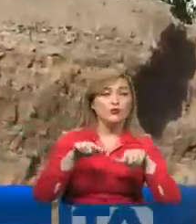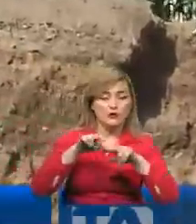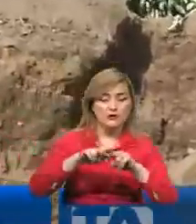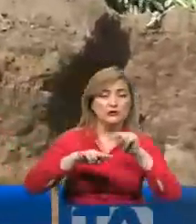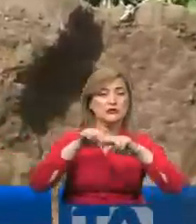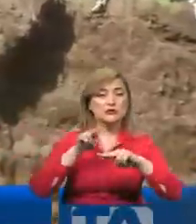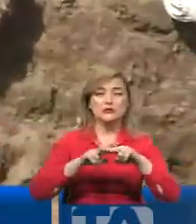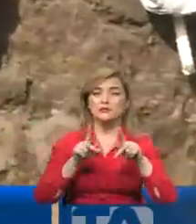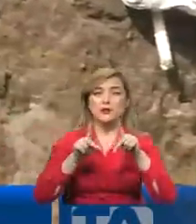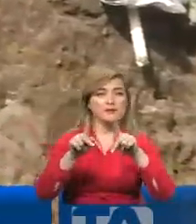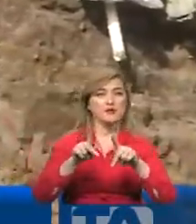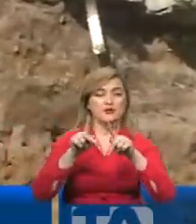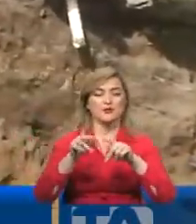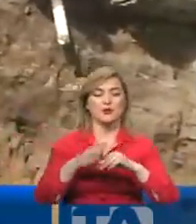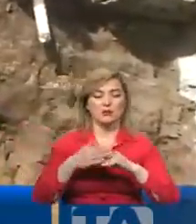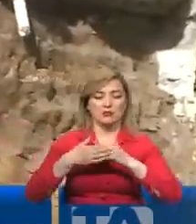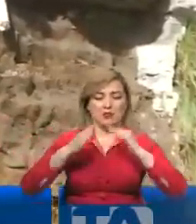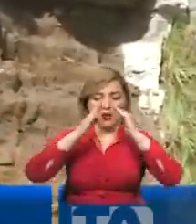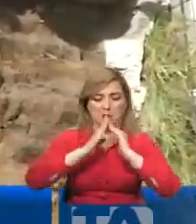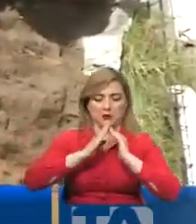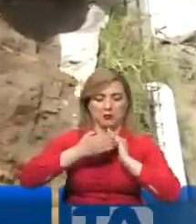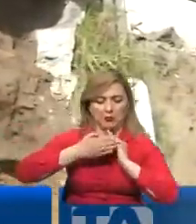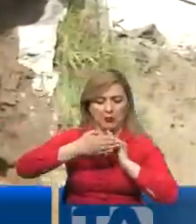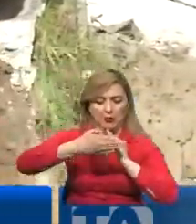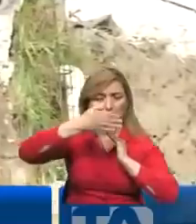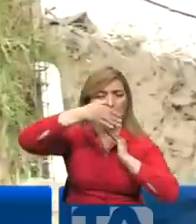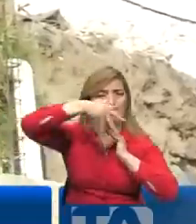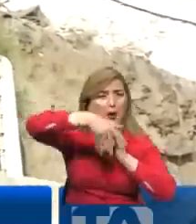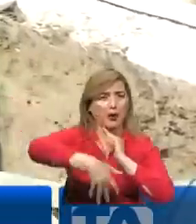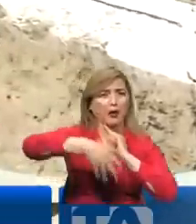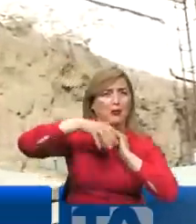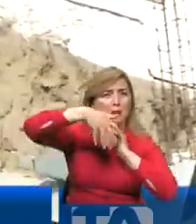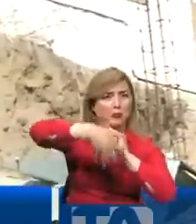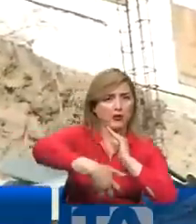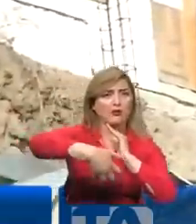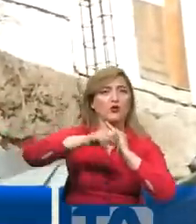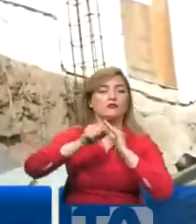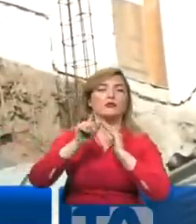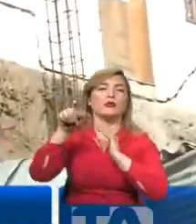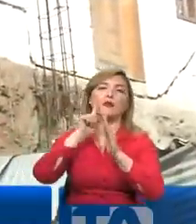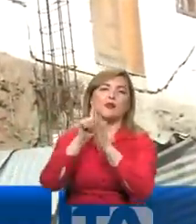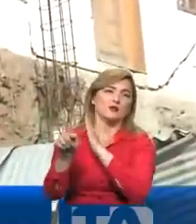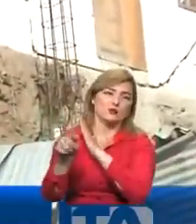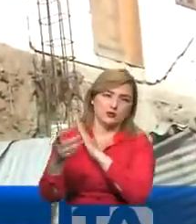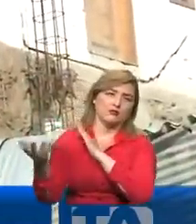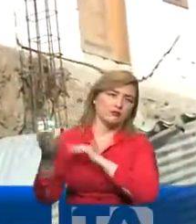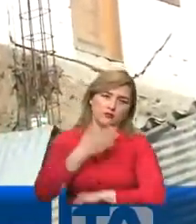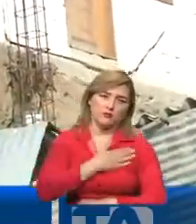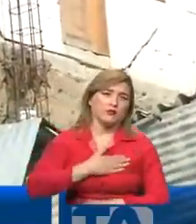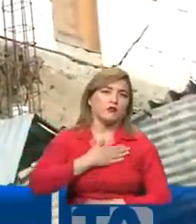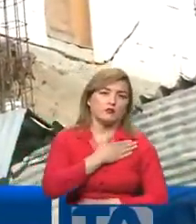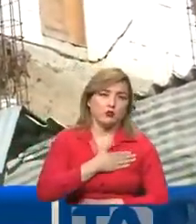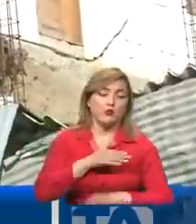construcciones en donde no guardan las suficientes seguridades, denunciar a la administración zonal. La administración